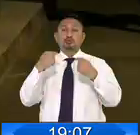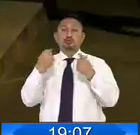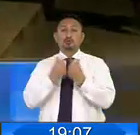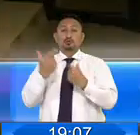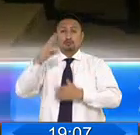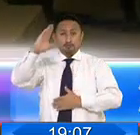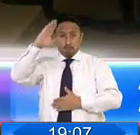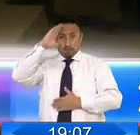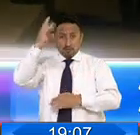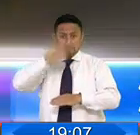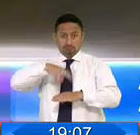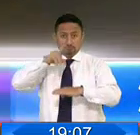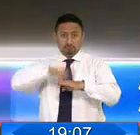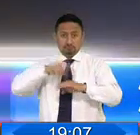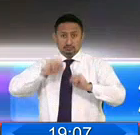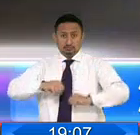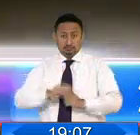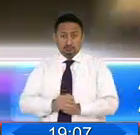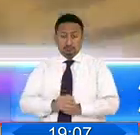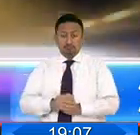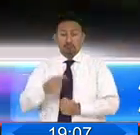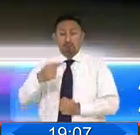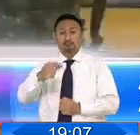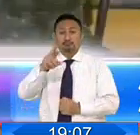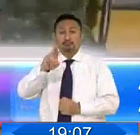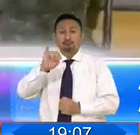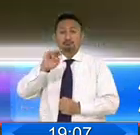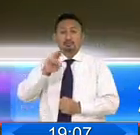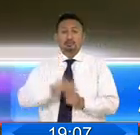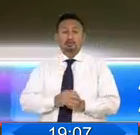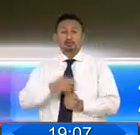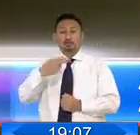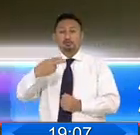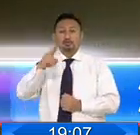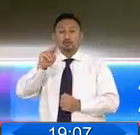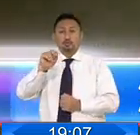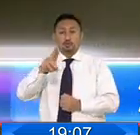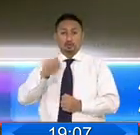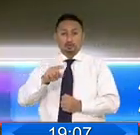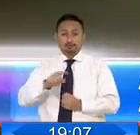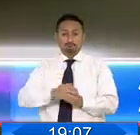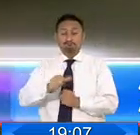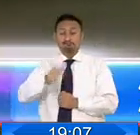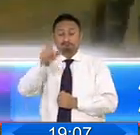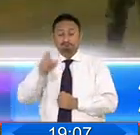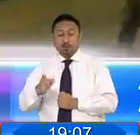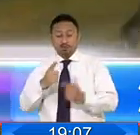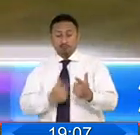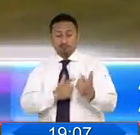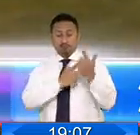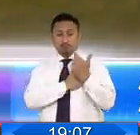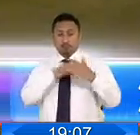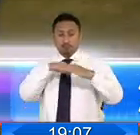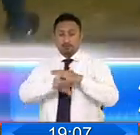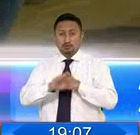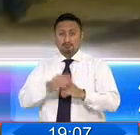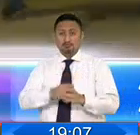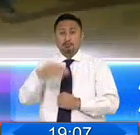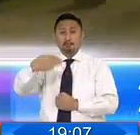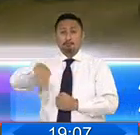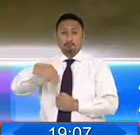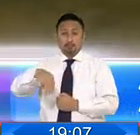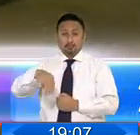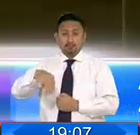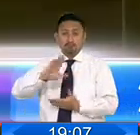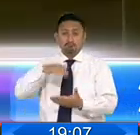la Policía Nacional, como el GIR, HUMO y entre otros miembros de las Fuerzas Armadas, ingresaron la noche del día